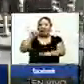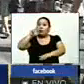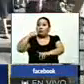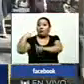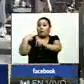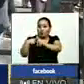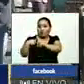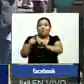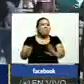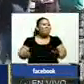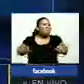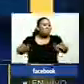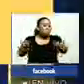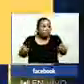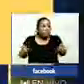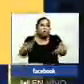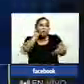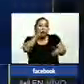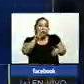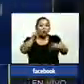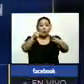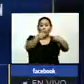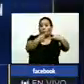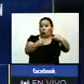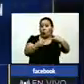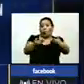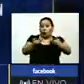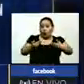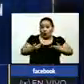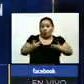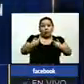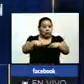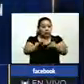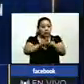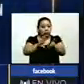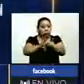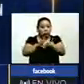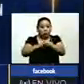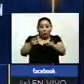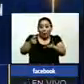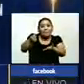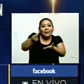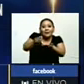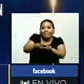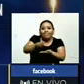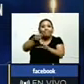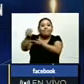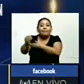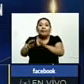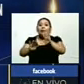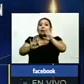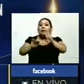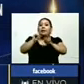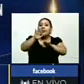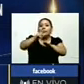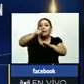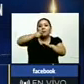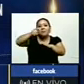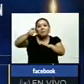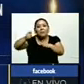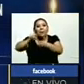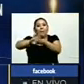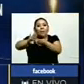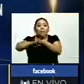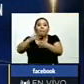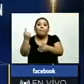año, el cual otorgaba dos derechos, prestación y recibir una compensación económica de 15 salarios por retiro